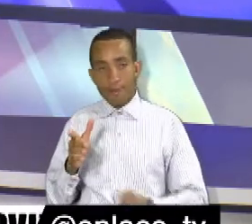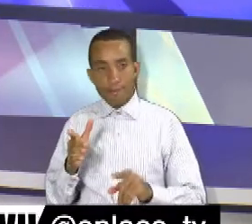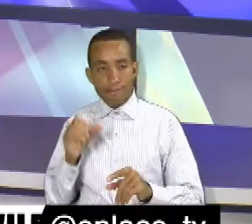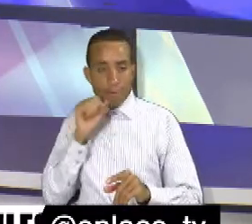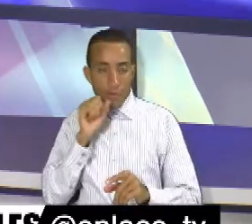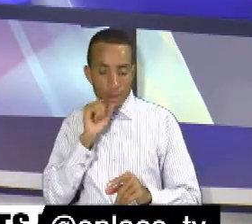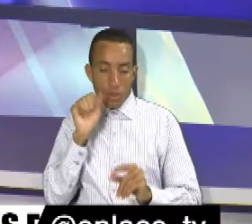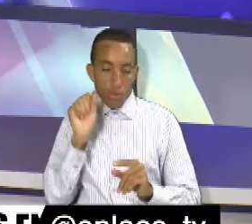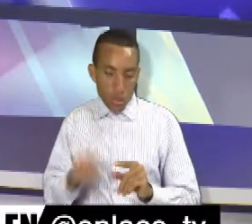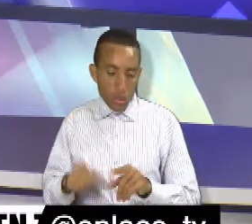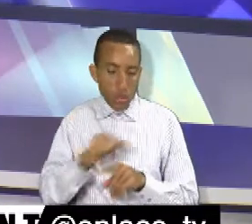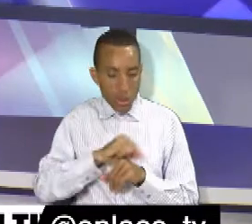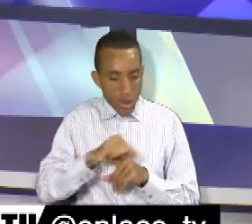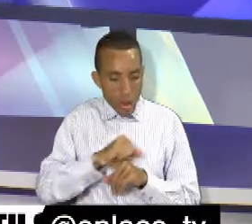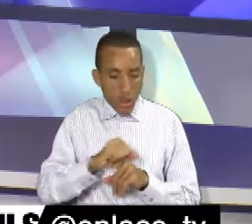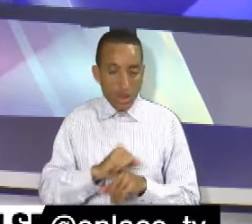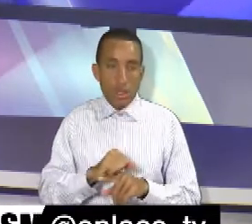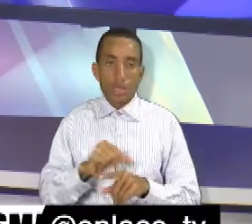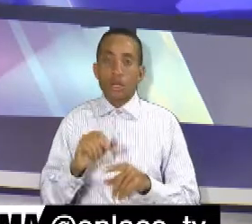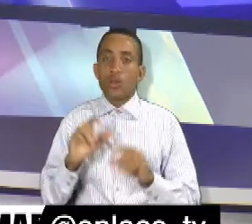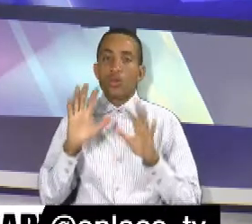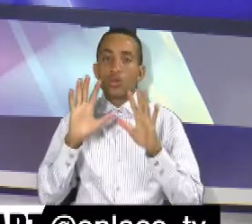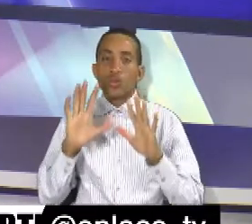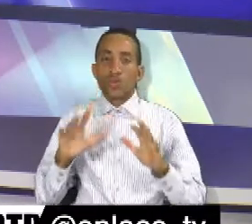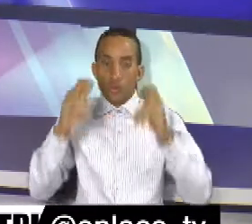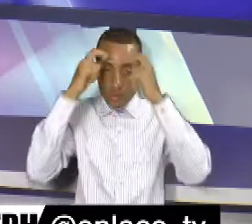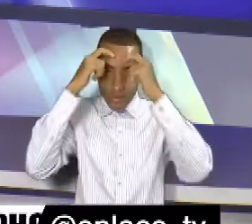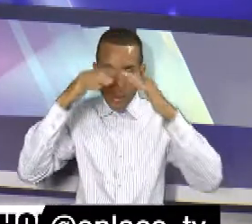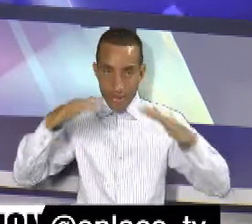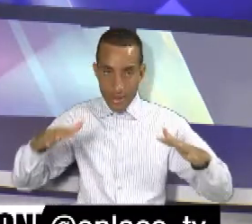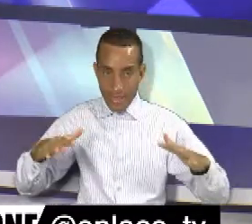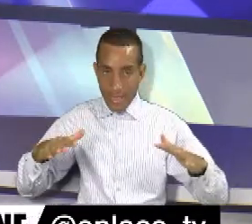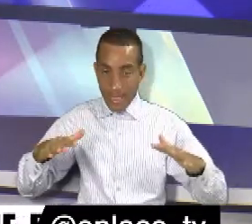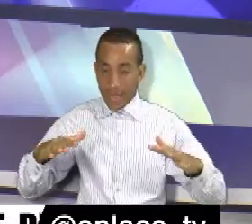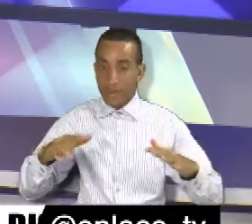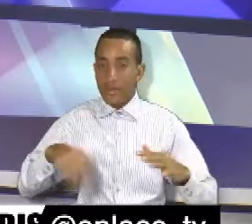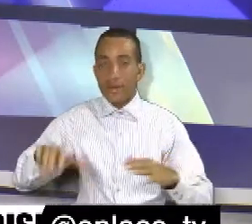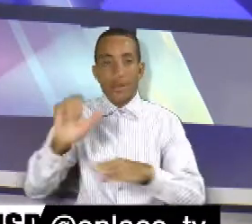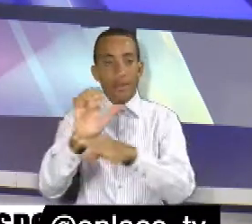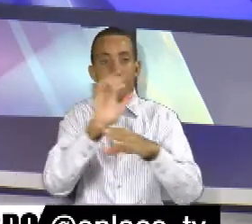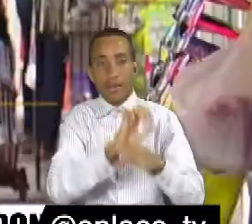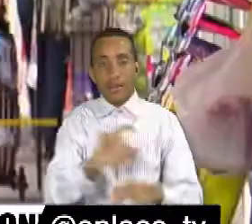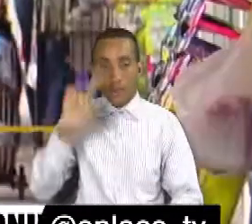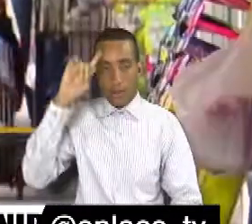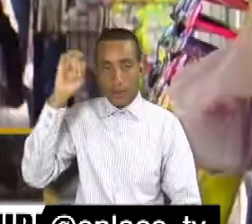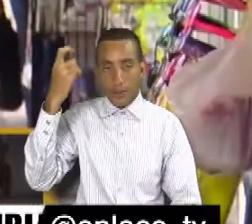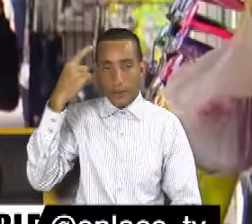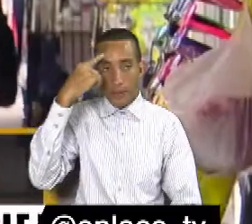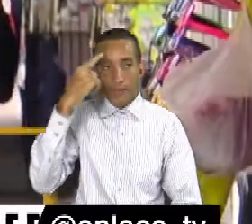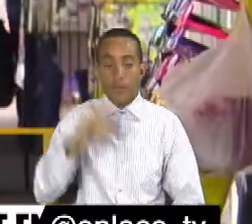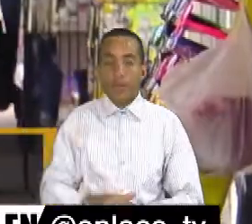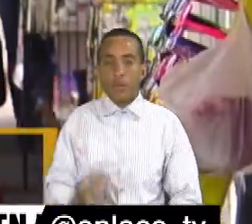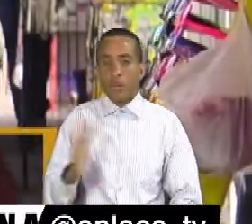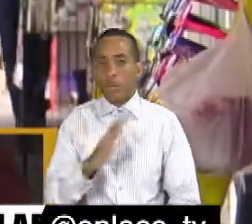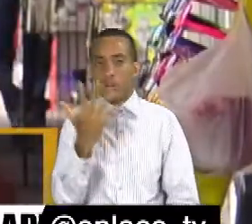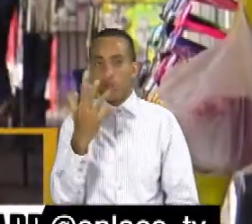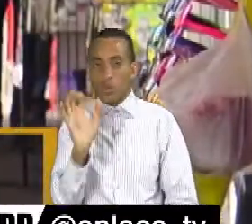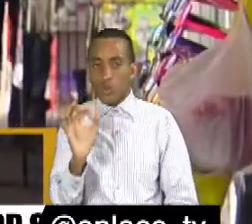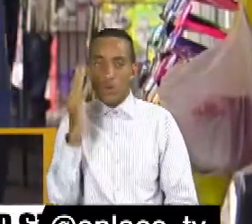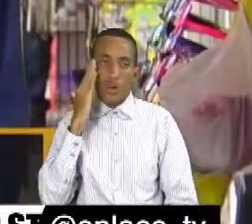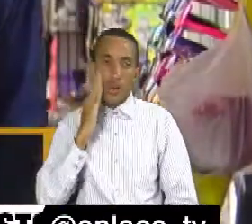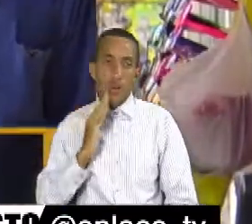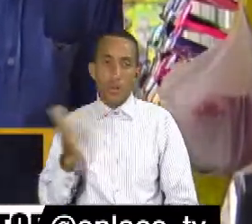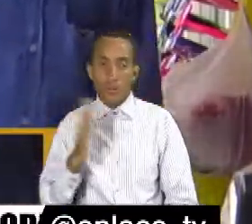Los interesados deben oscilar entre los 18 y 28 años de edad. Más de 50 jóvenes de la ciudad con niveles de